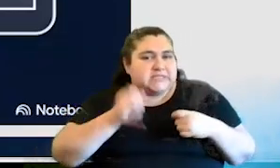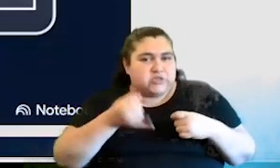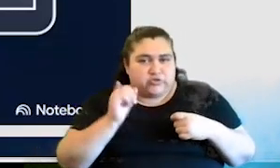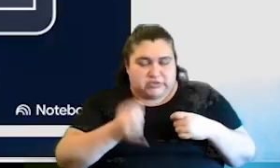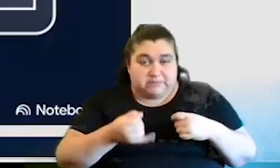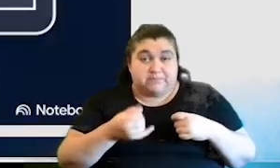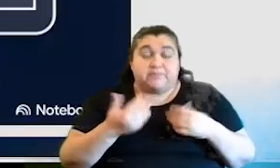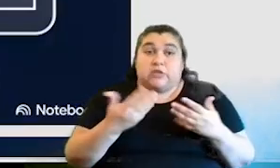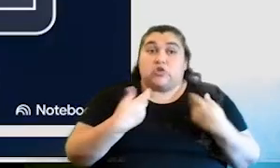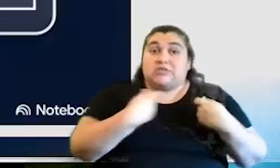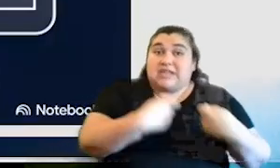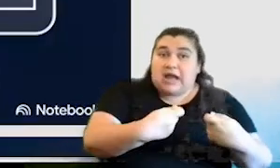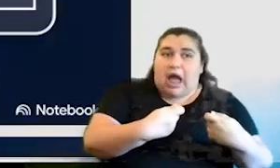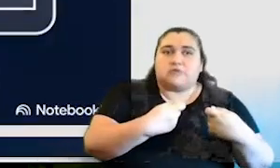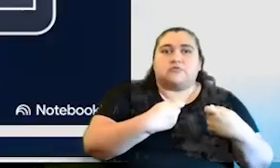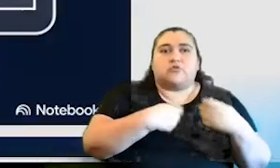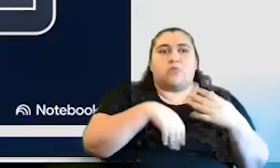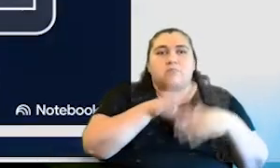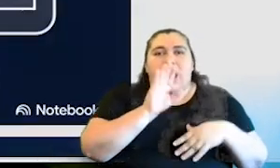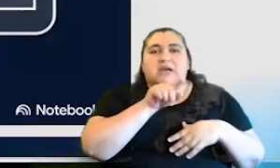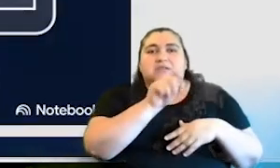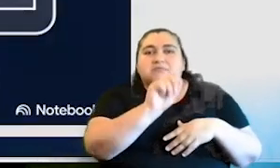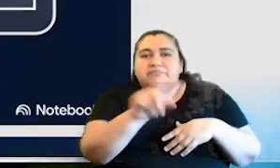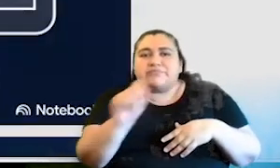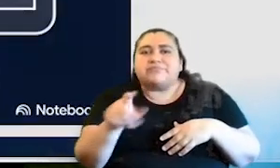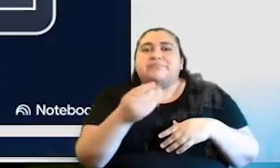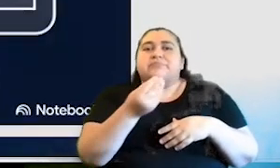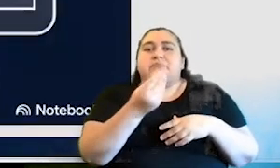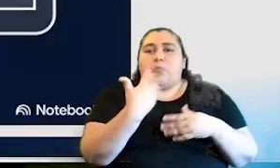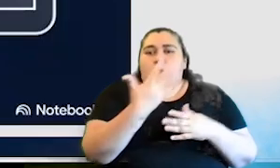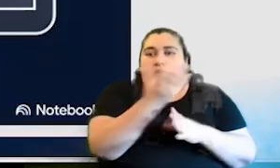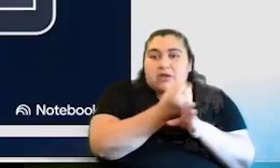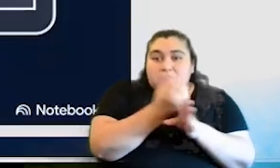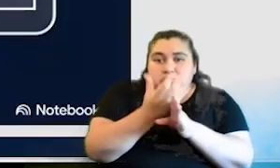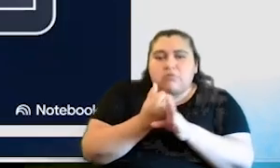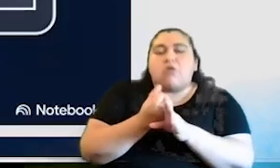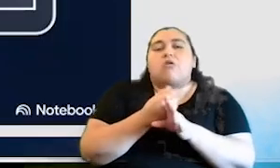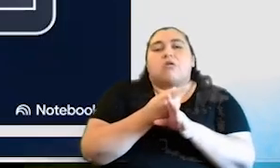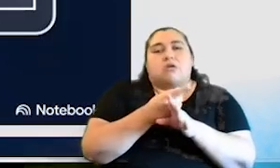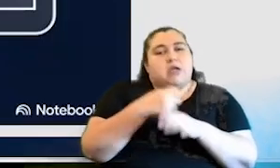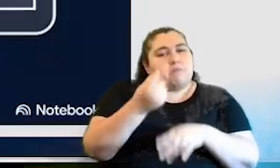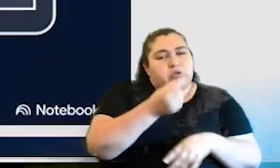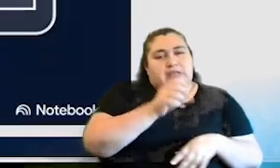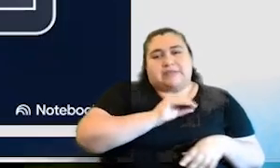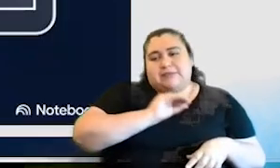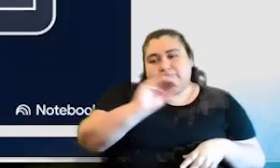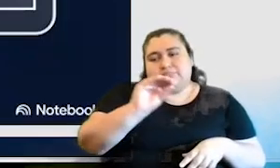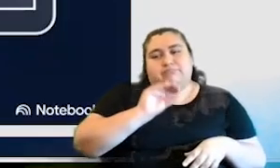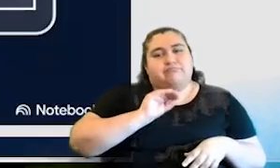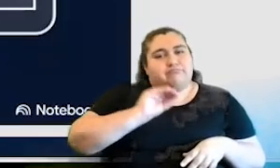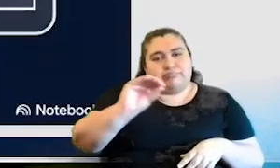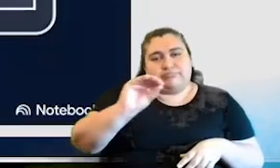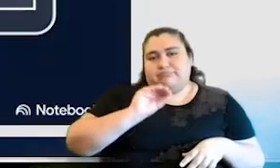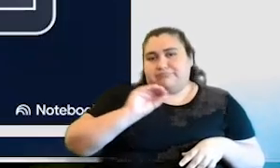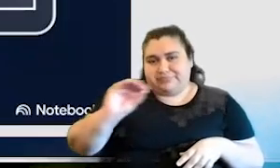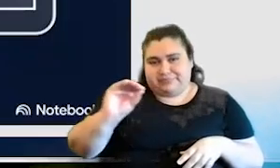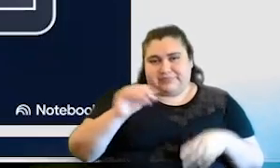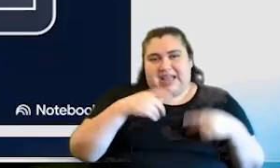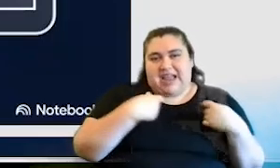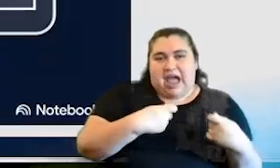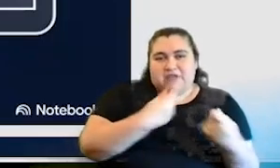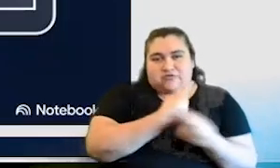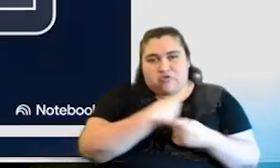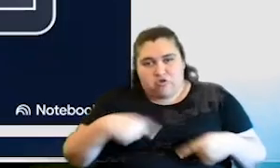gastos que tengan adicionales, que estén habilitados y que puedan ser deducibles, ir incorporándolos, como bien decía Claudia, conservando